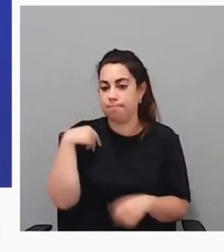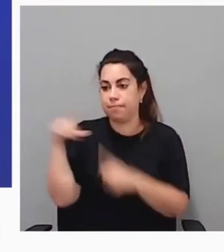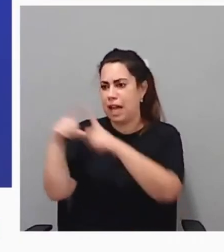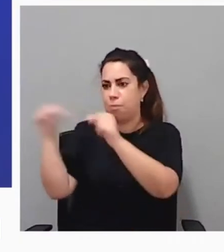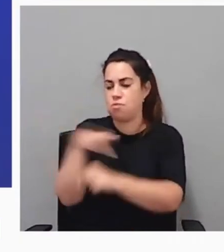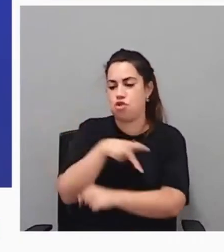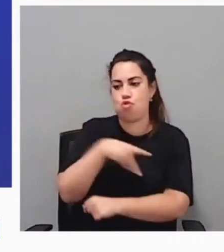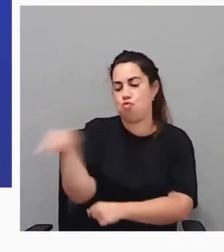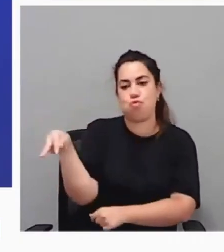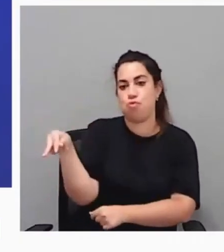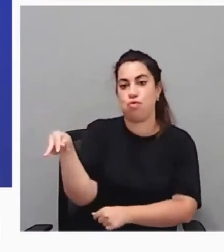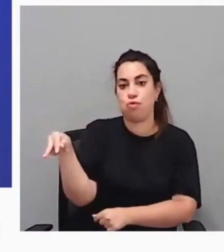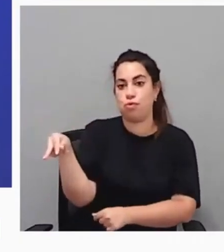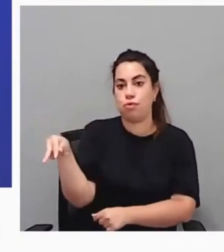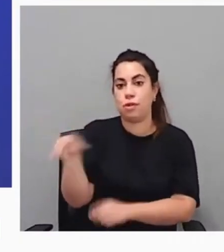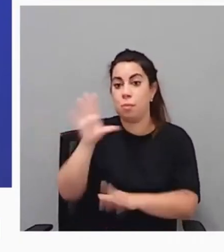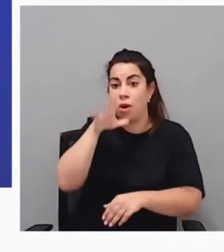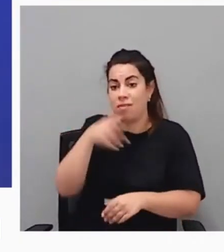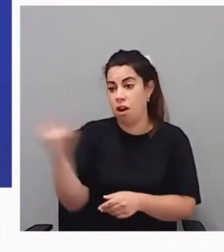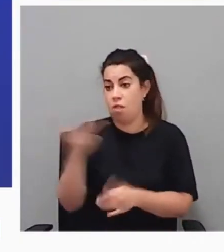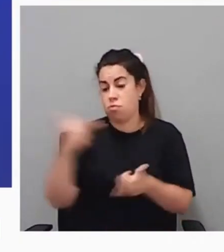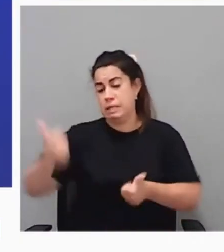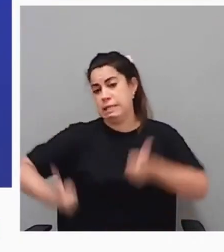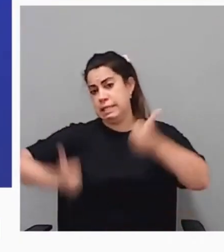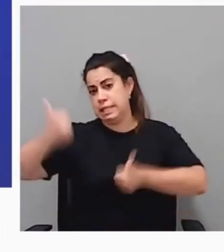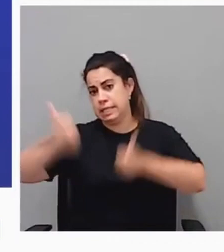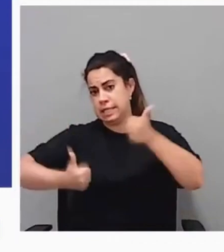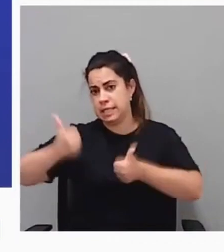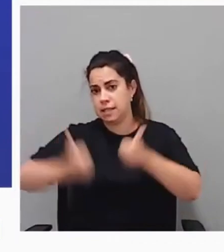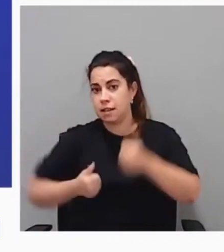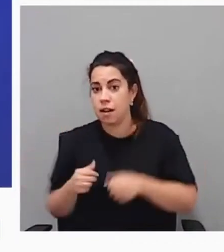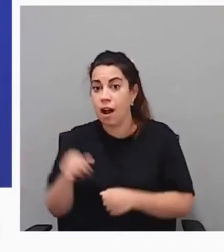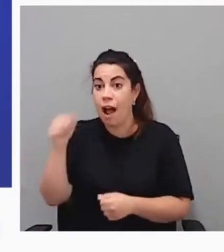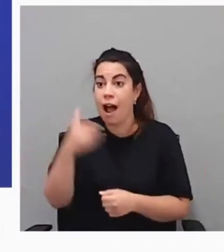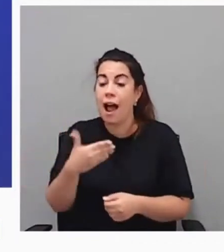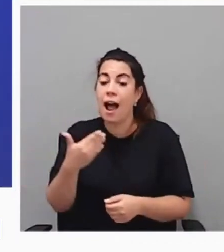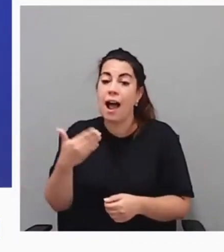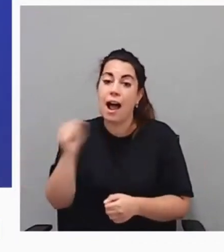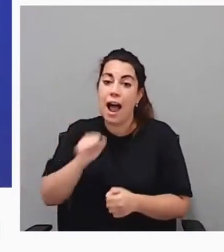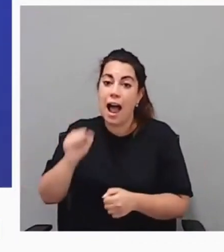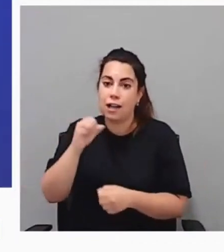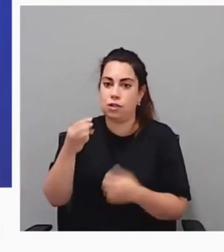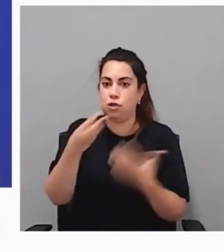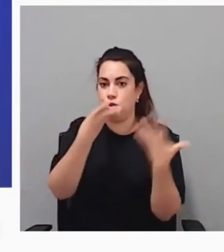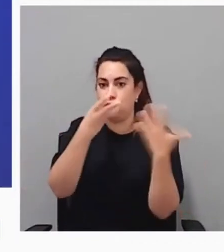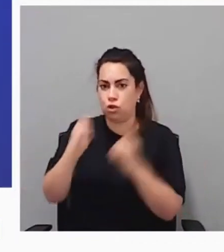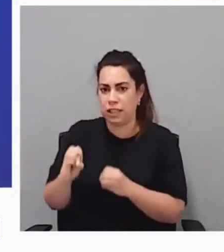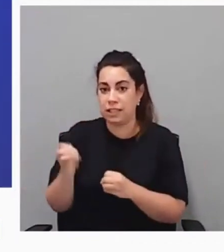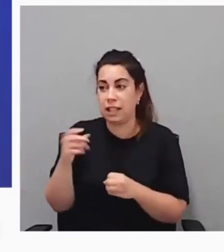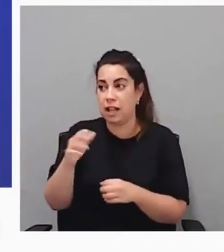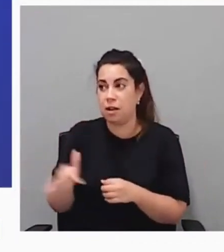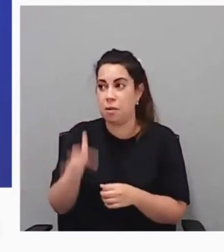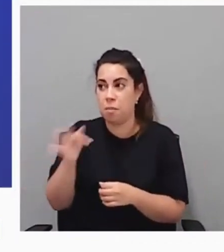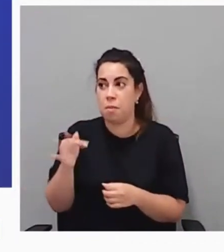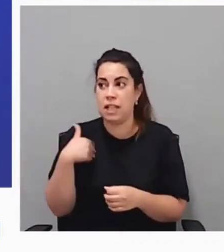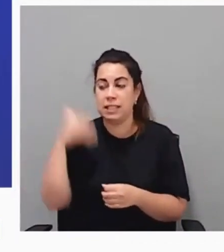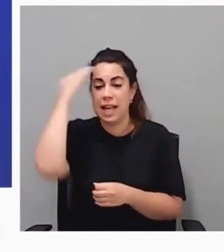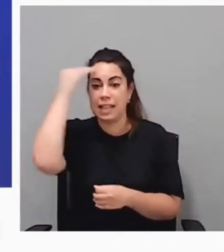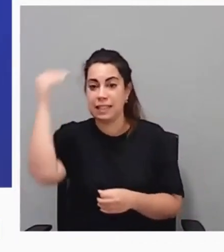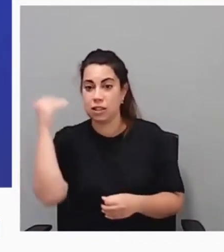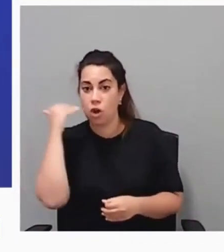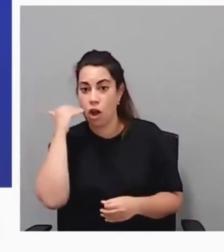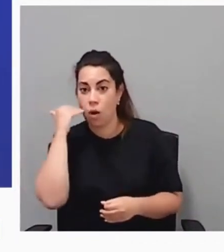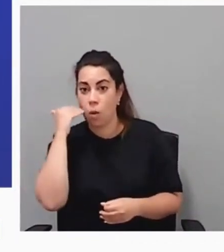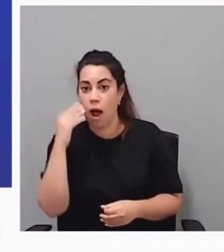porque empezaba a ser una competencia demasiado fuerte en los años 80, y Taiwán y Corea recibieron el